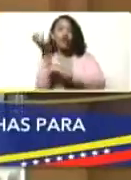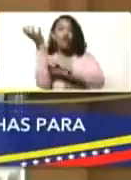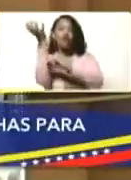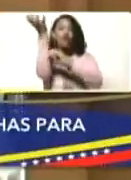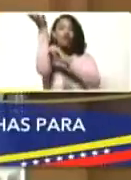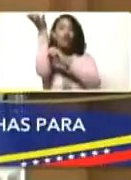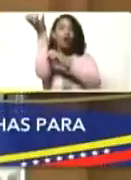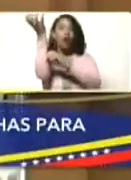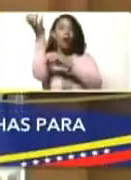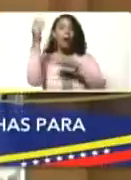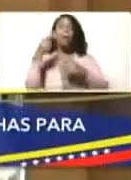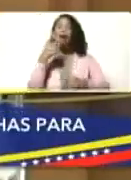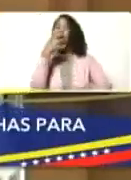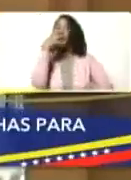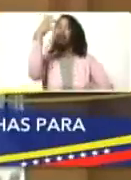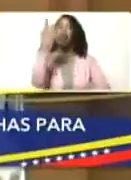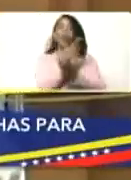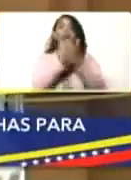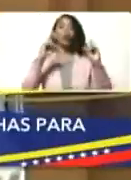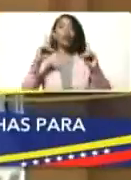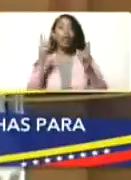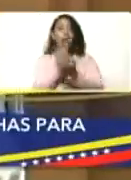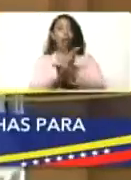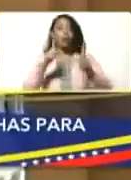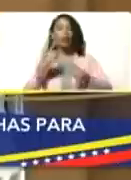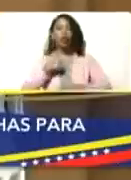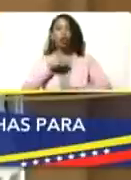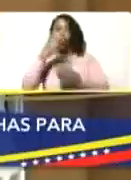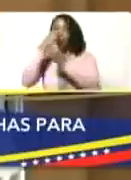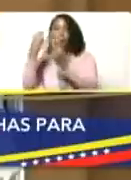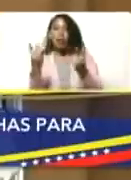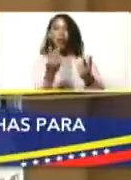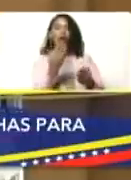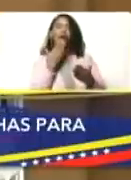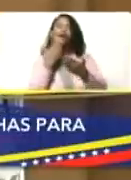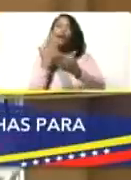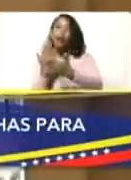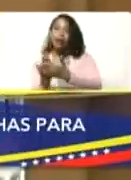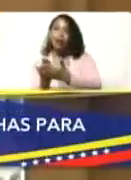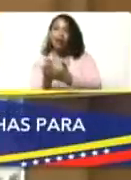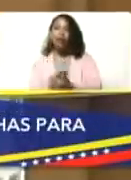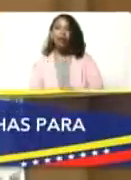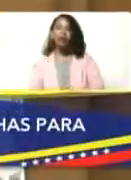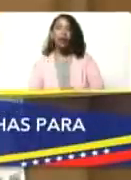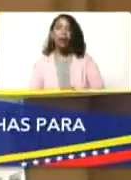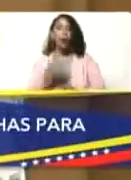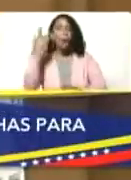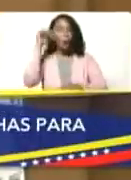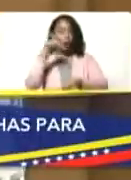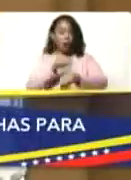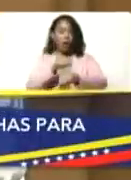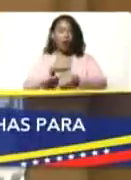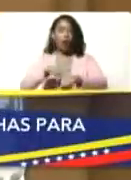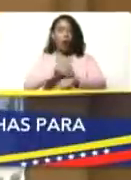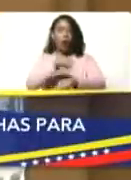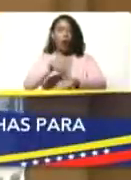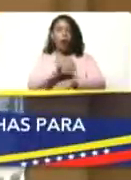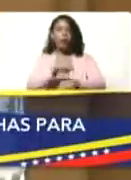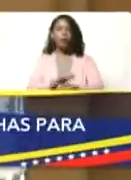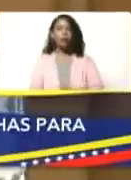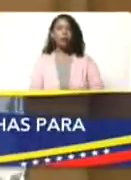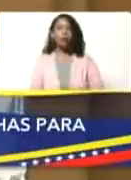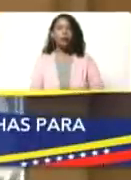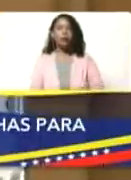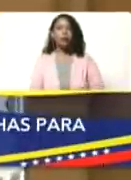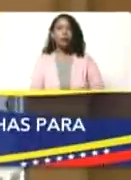democracia y libertad. Y esa es nuestra invitación, así que gracias por estas horas